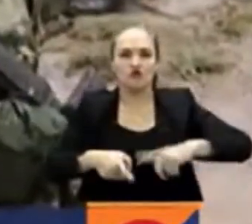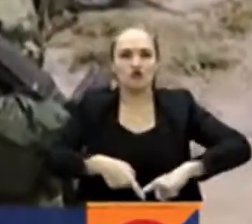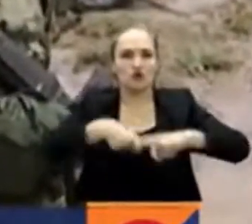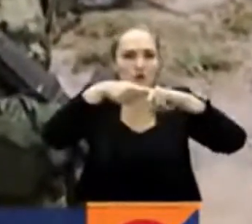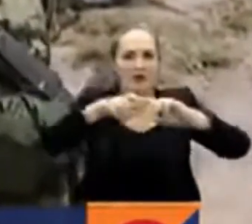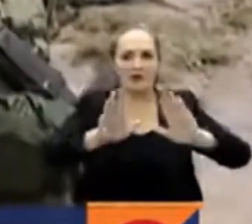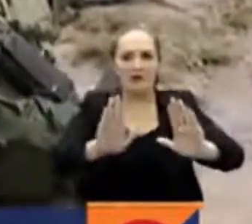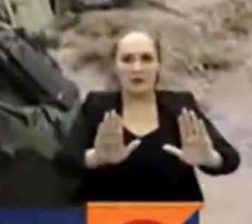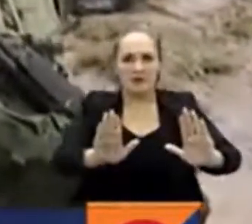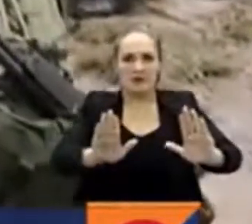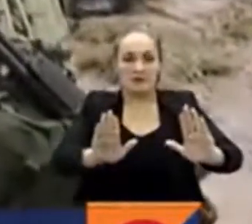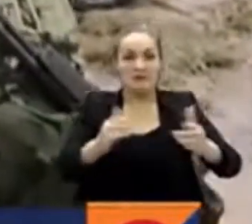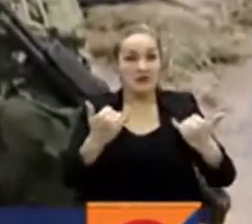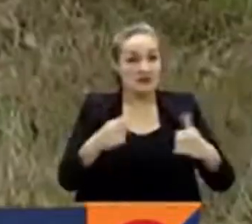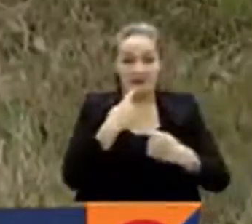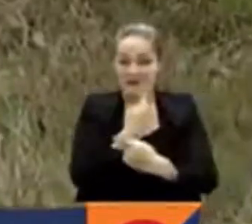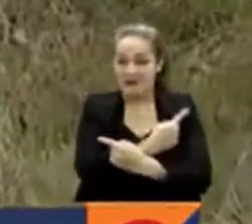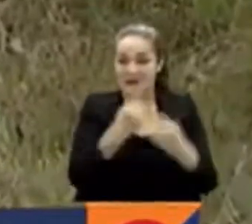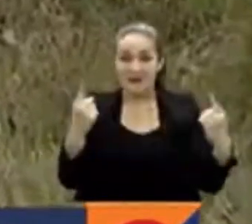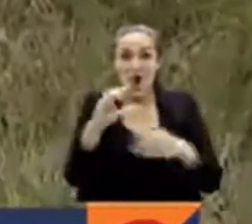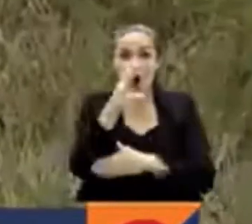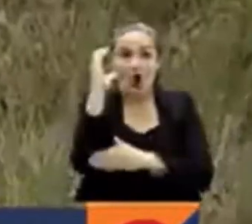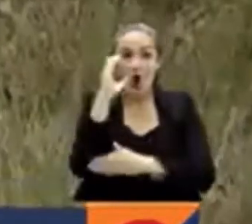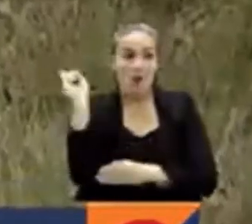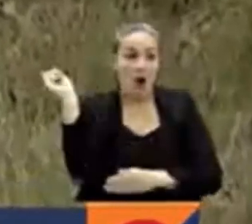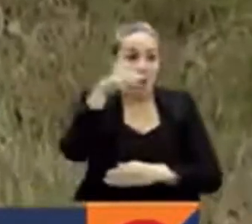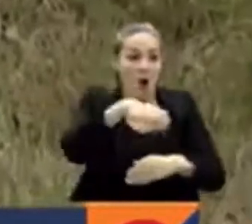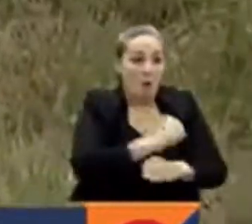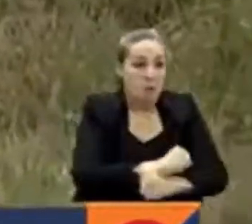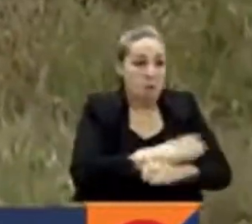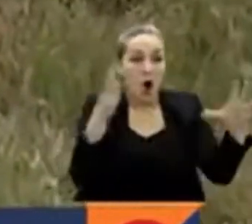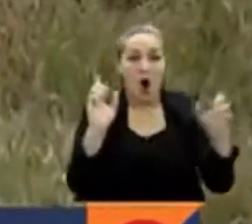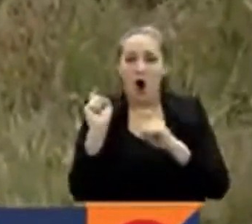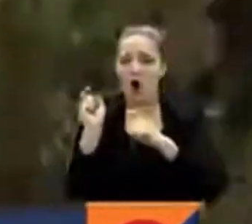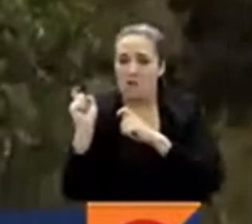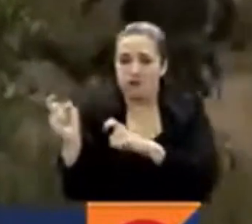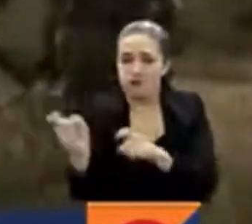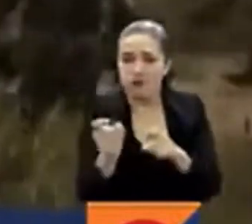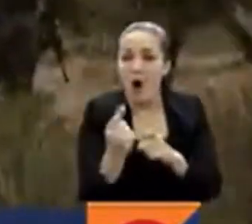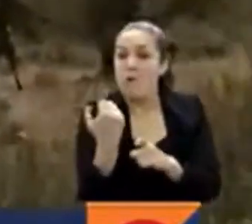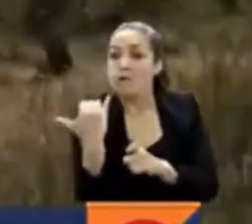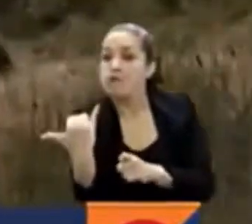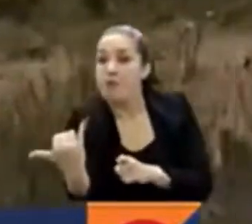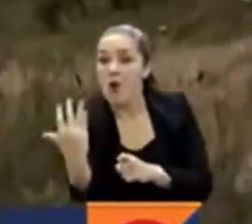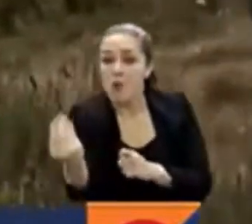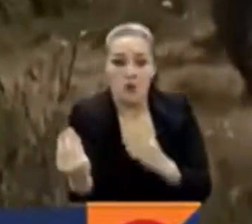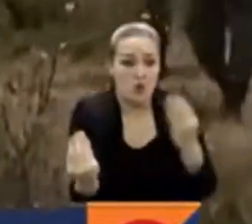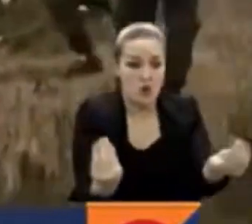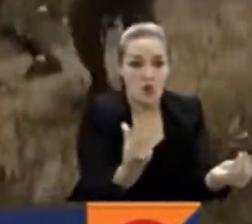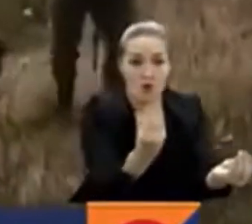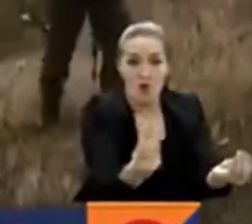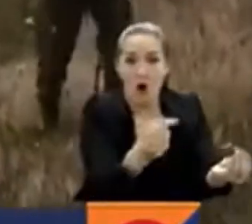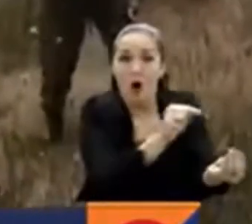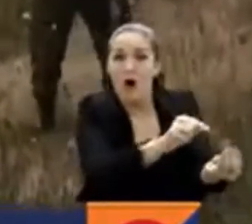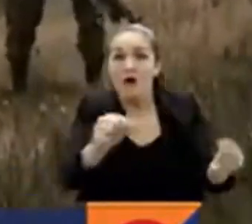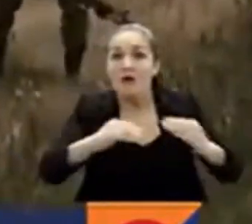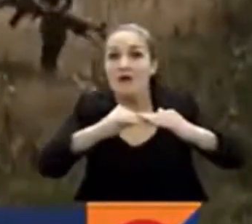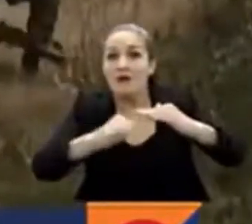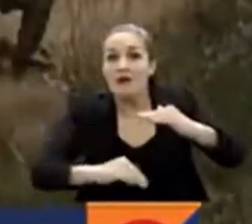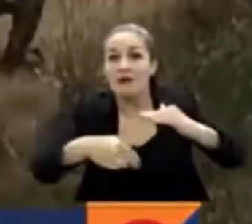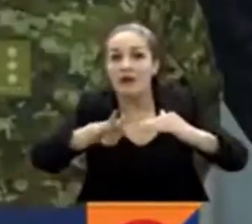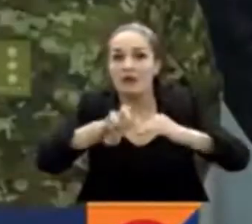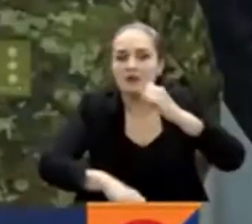se anunció el fin de los bombardeos en Colombia. Tampoco habrá operativos en campamentos de grupos armados ilegales en los que haya menores de